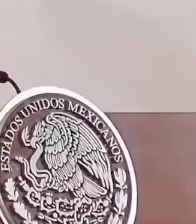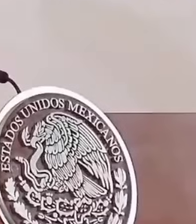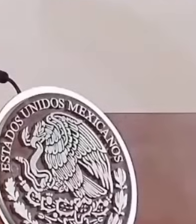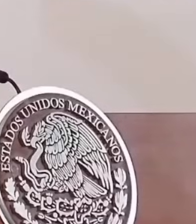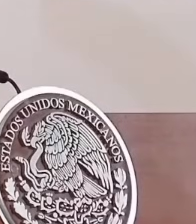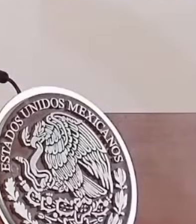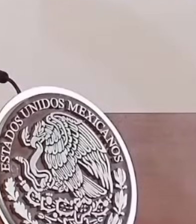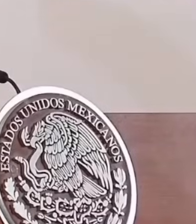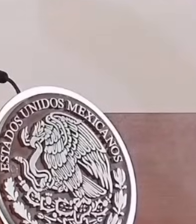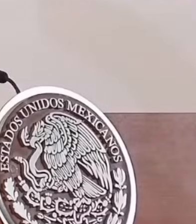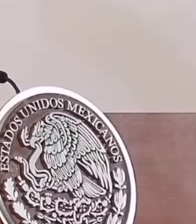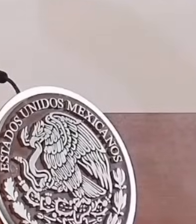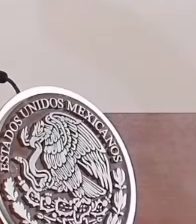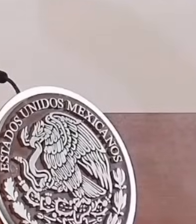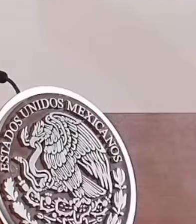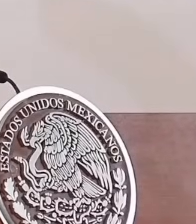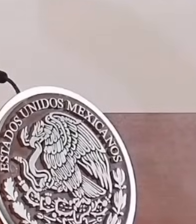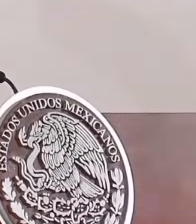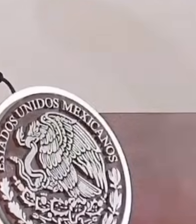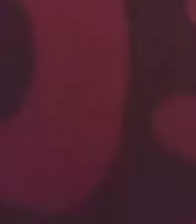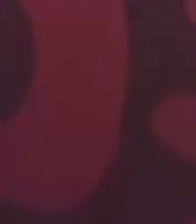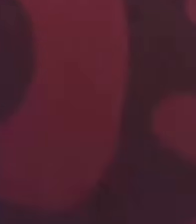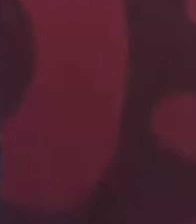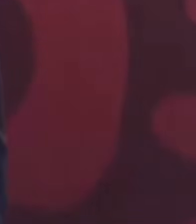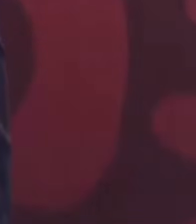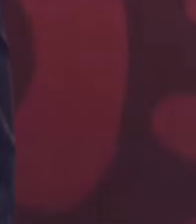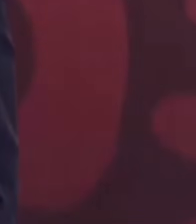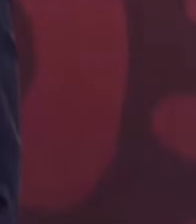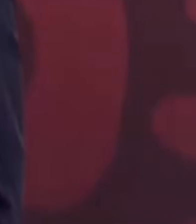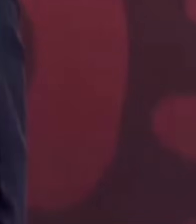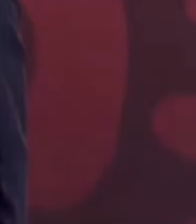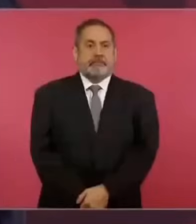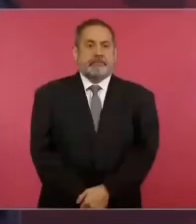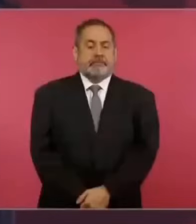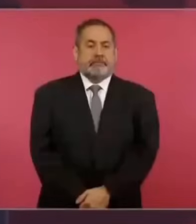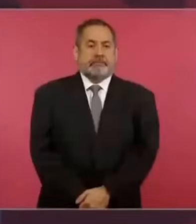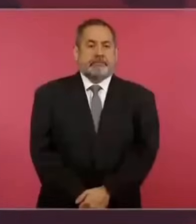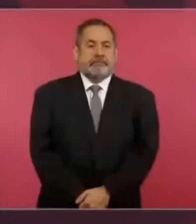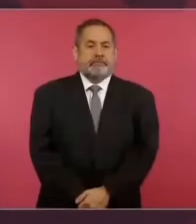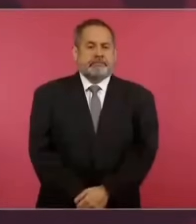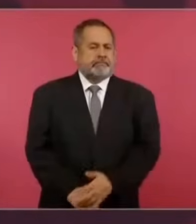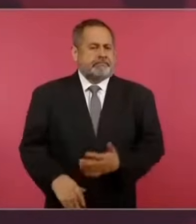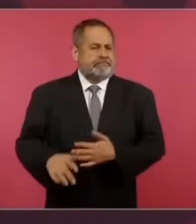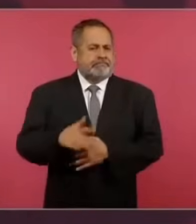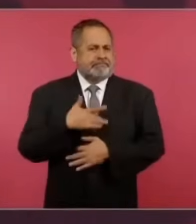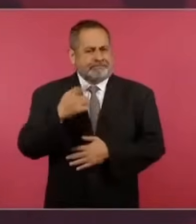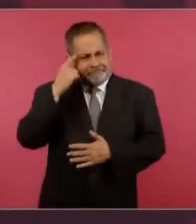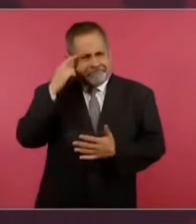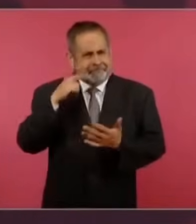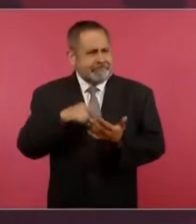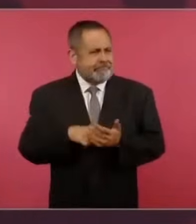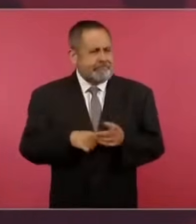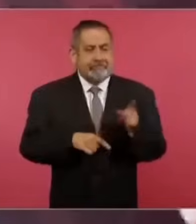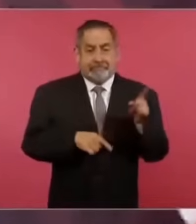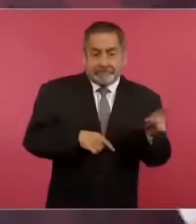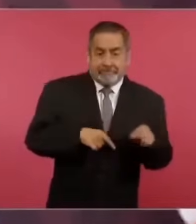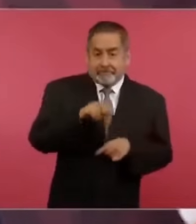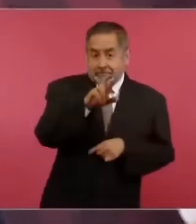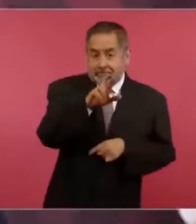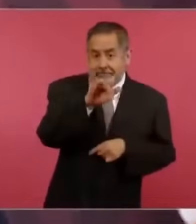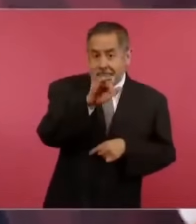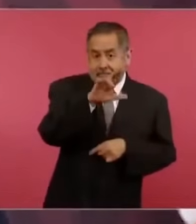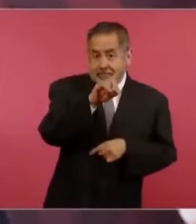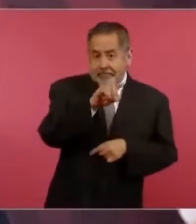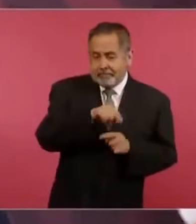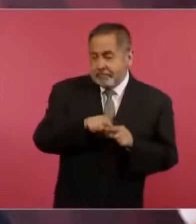de modo de parecer, o está seguro que es muy difícil que yo cambie